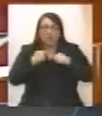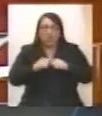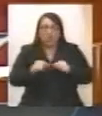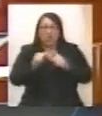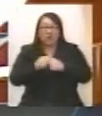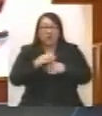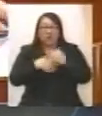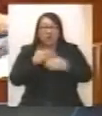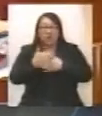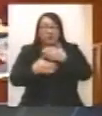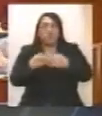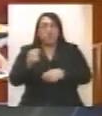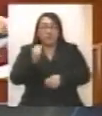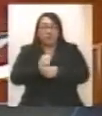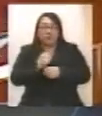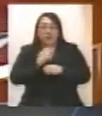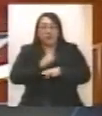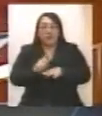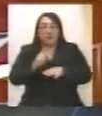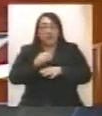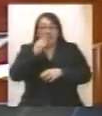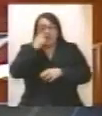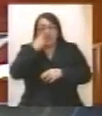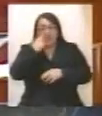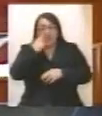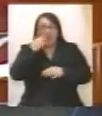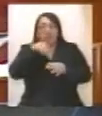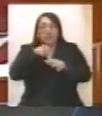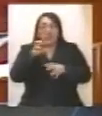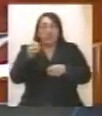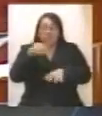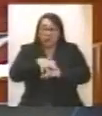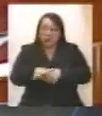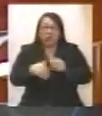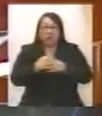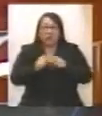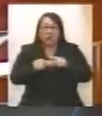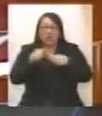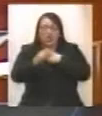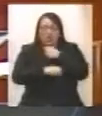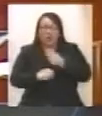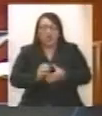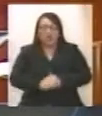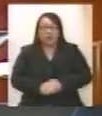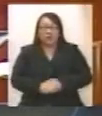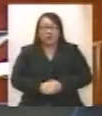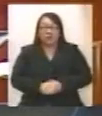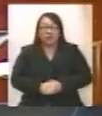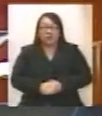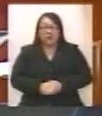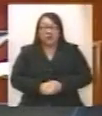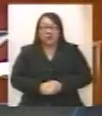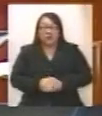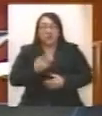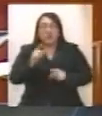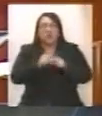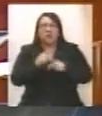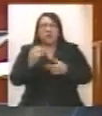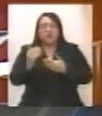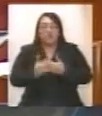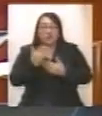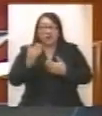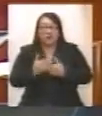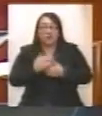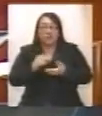con el proceso de crecimiento y desarrollo inclusivo en todos los rincones del país. Así también es necesario